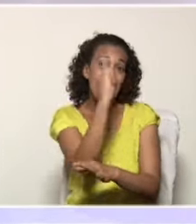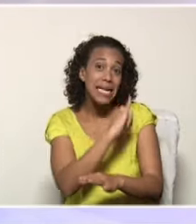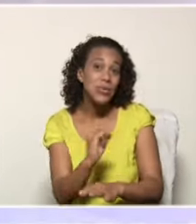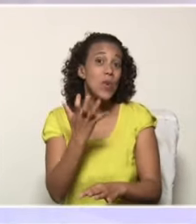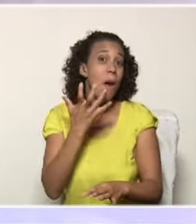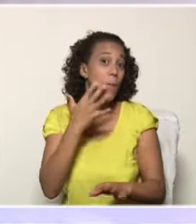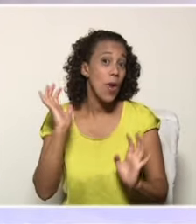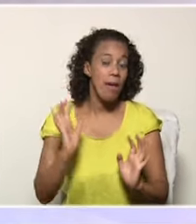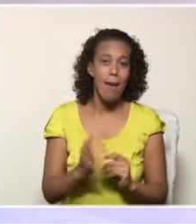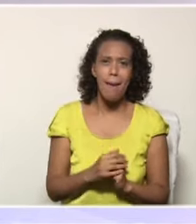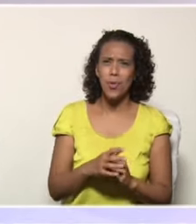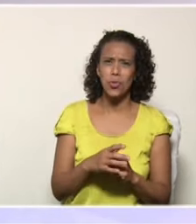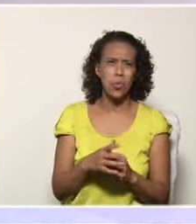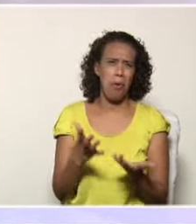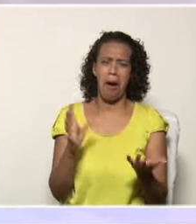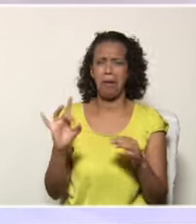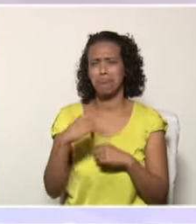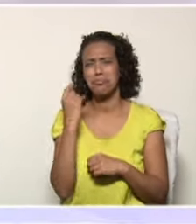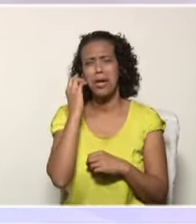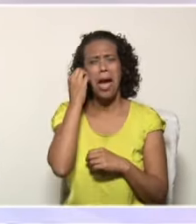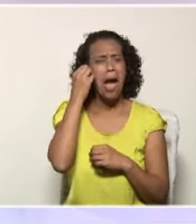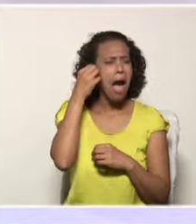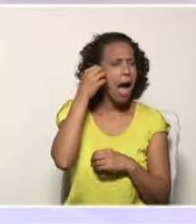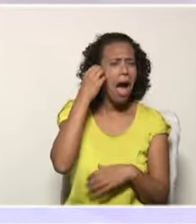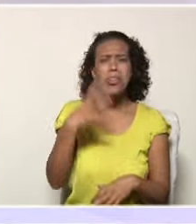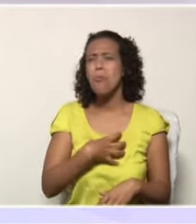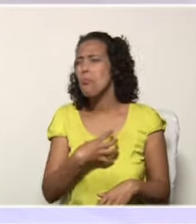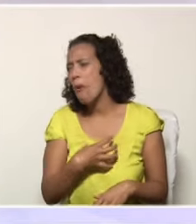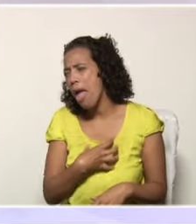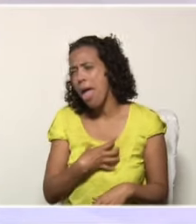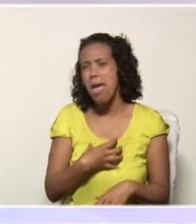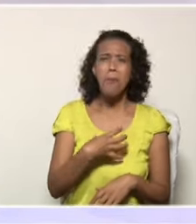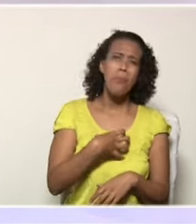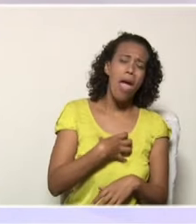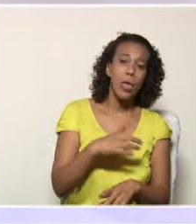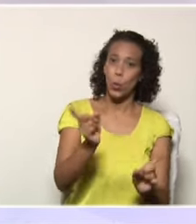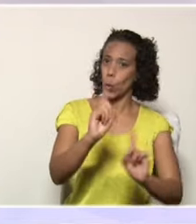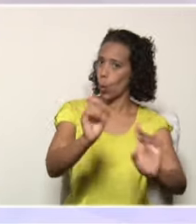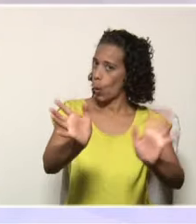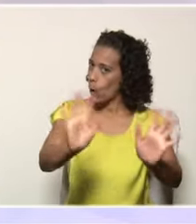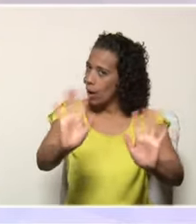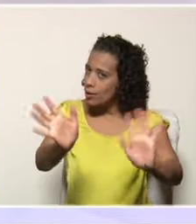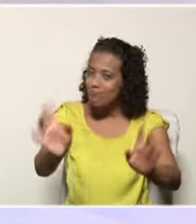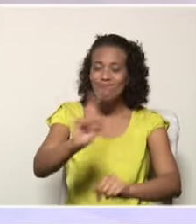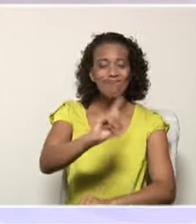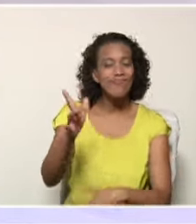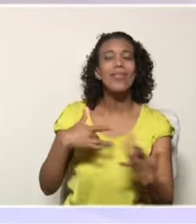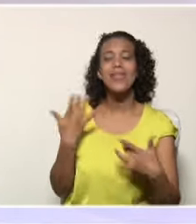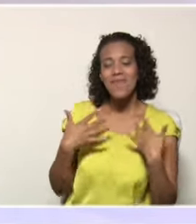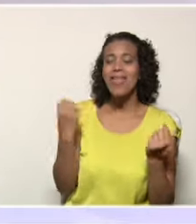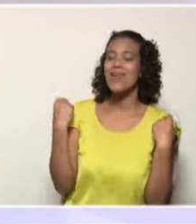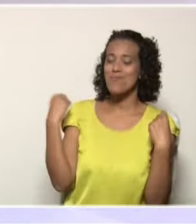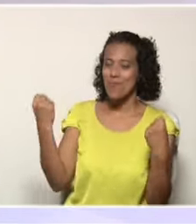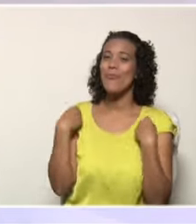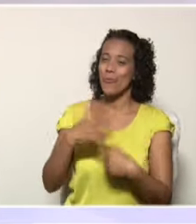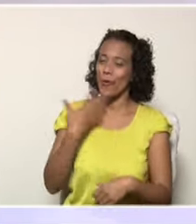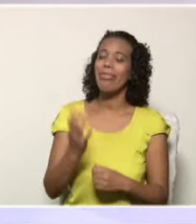podemos practicar. No hay excusa para que la familia deje de realizar ejercicios o actividades físicas.